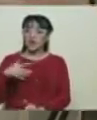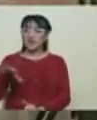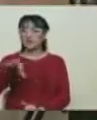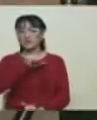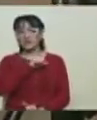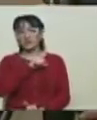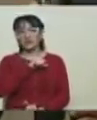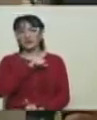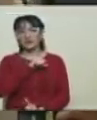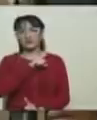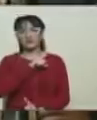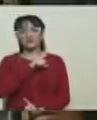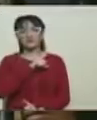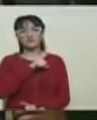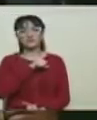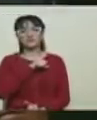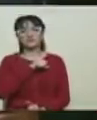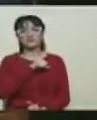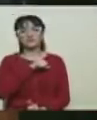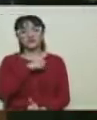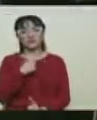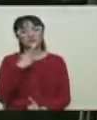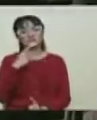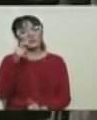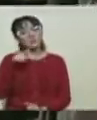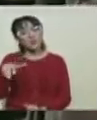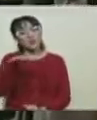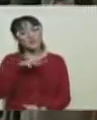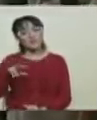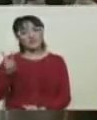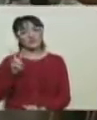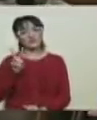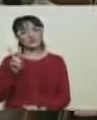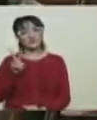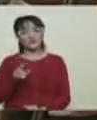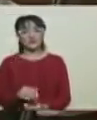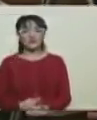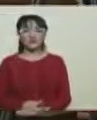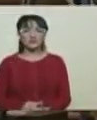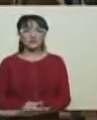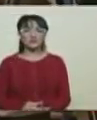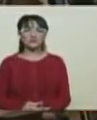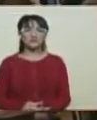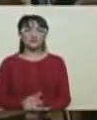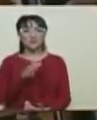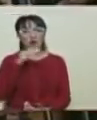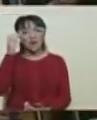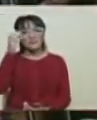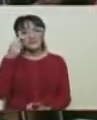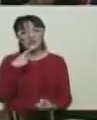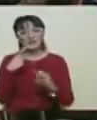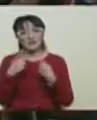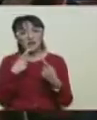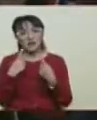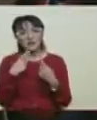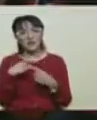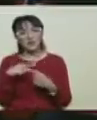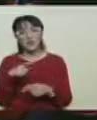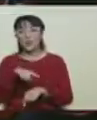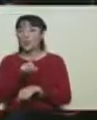mensaje que está enviando el pueblo de Venezuela. No tienen la mínima capacidad de diálogo. Su única